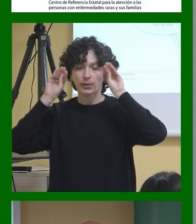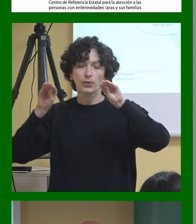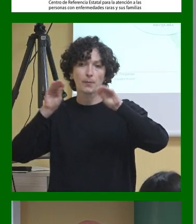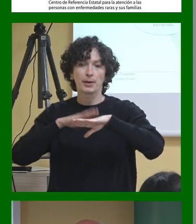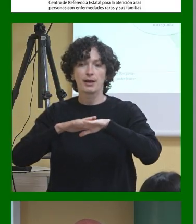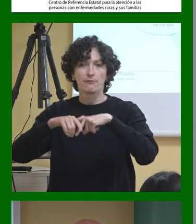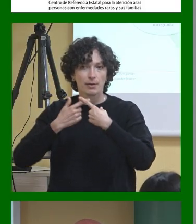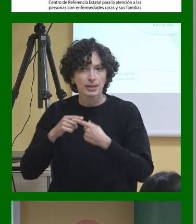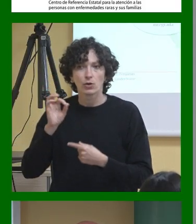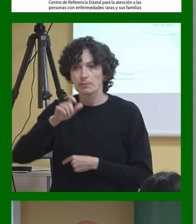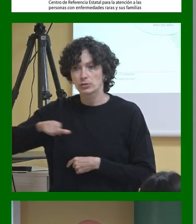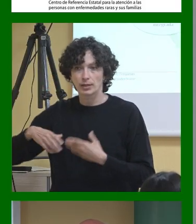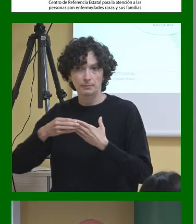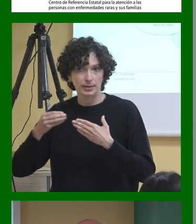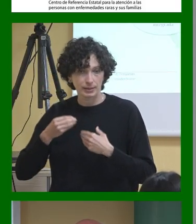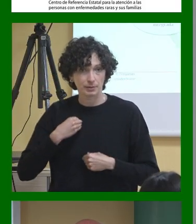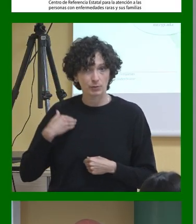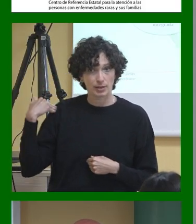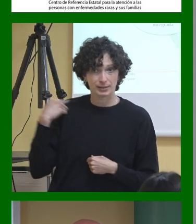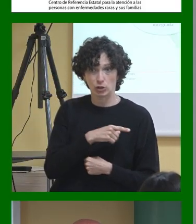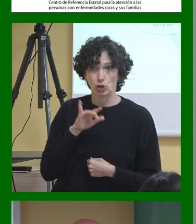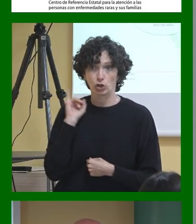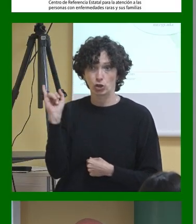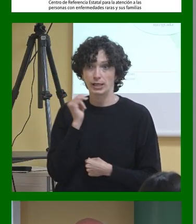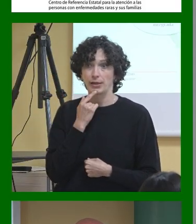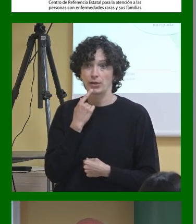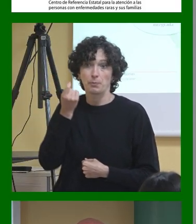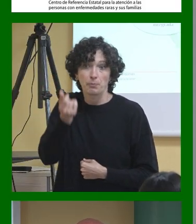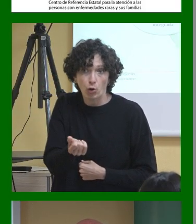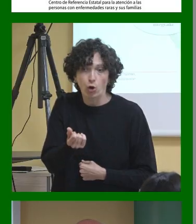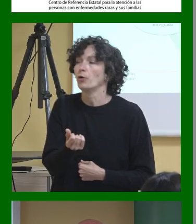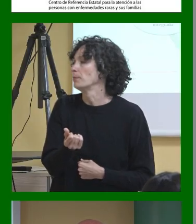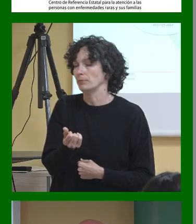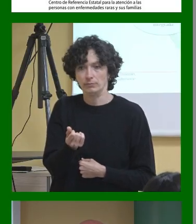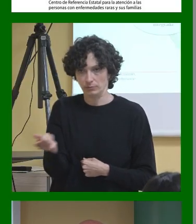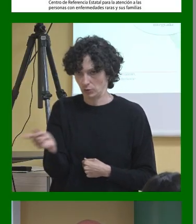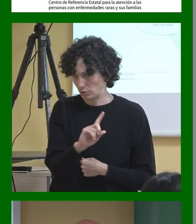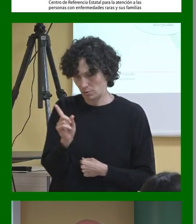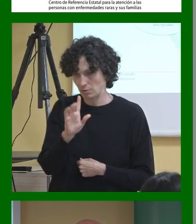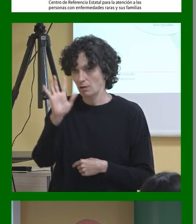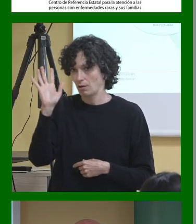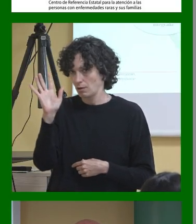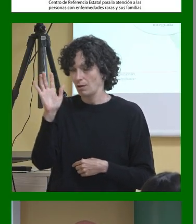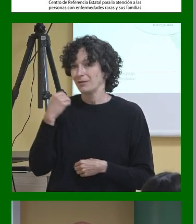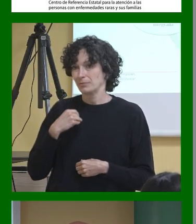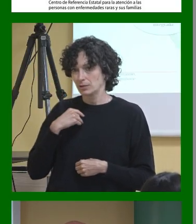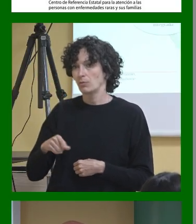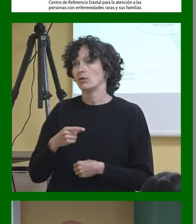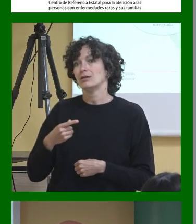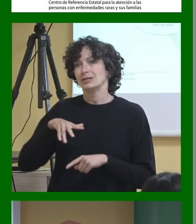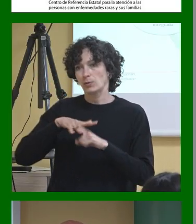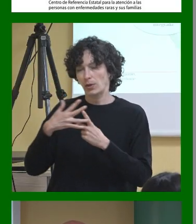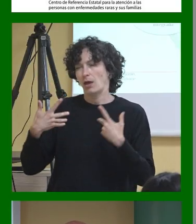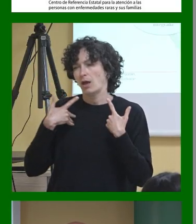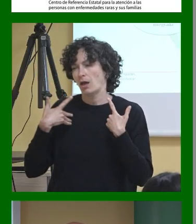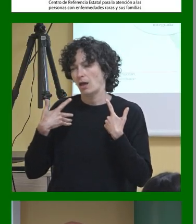para las familias y los pacientes, como ha comentado Jonathan muy bien. Es decir, esa incertidumbre, esa odisea diagnóstica que se ha